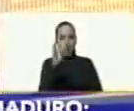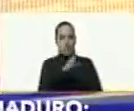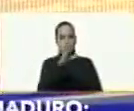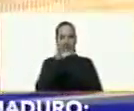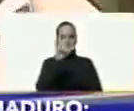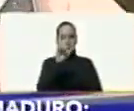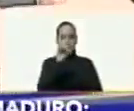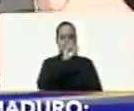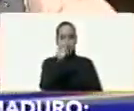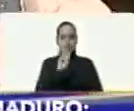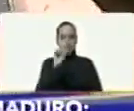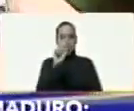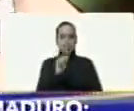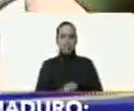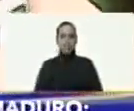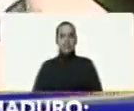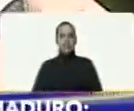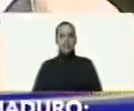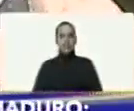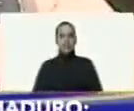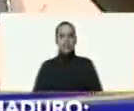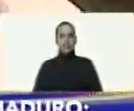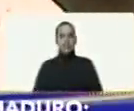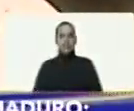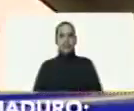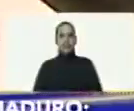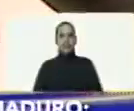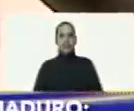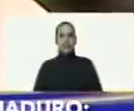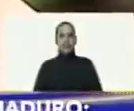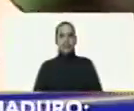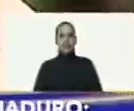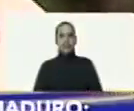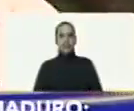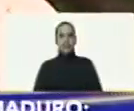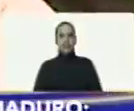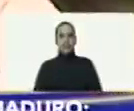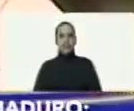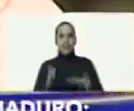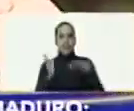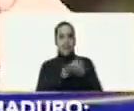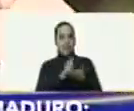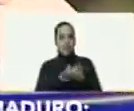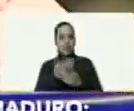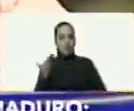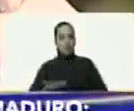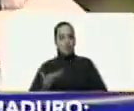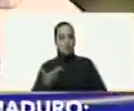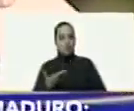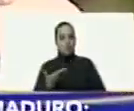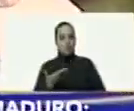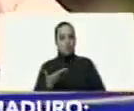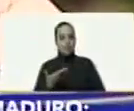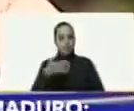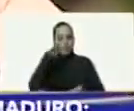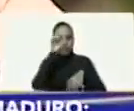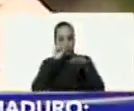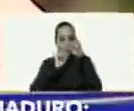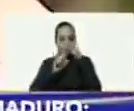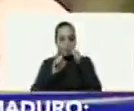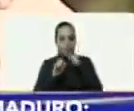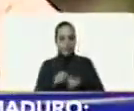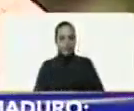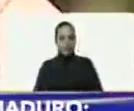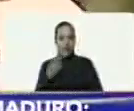Latina. Aquí está. Libros necesarios para alimentar